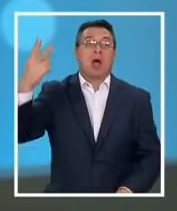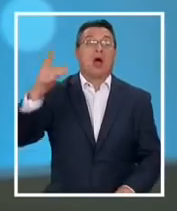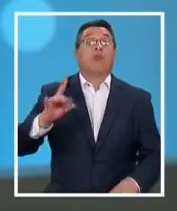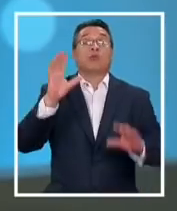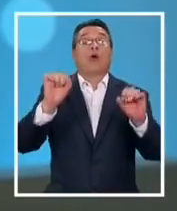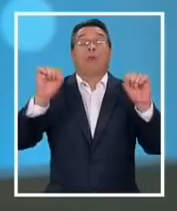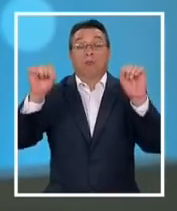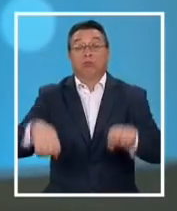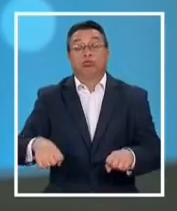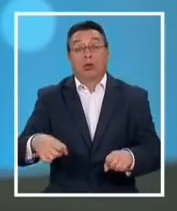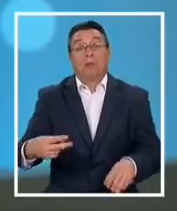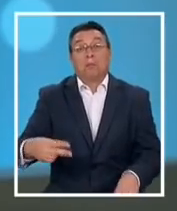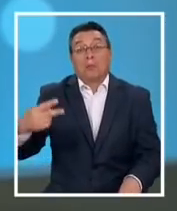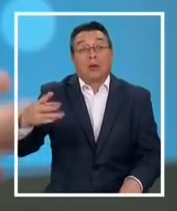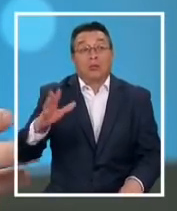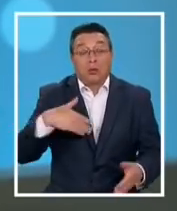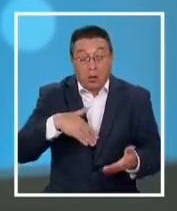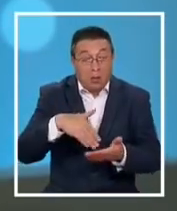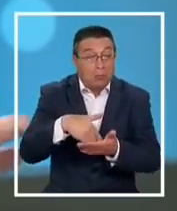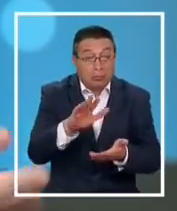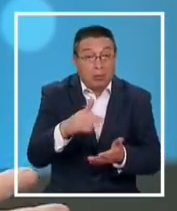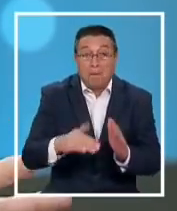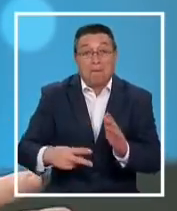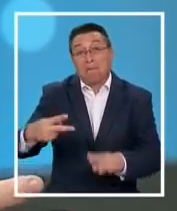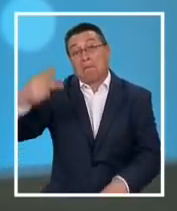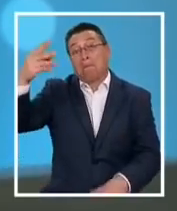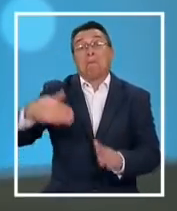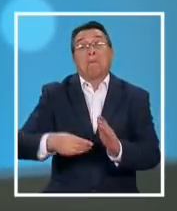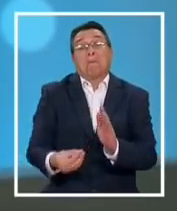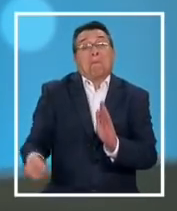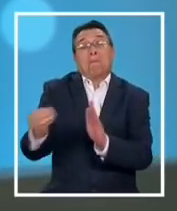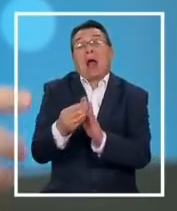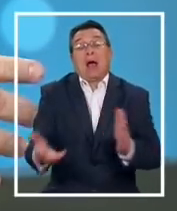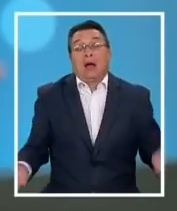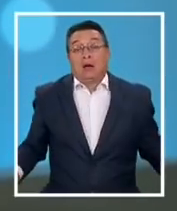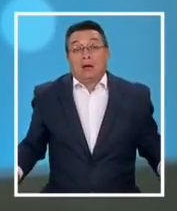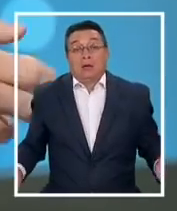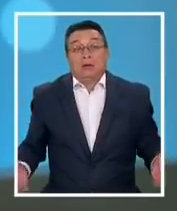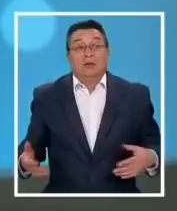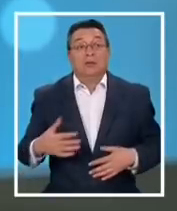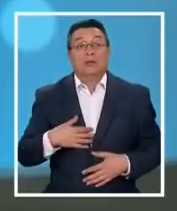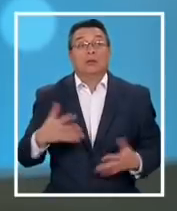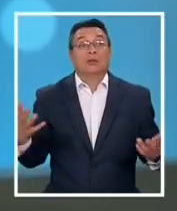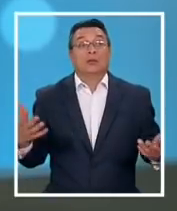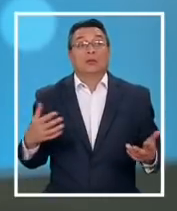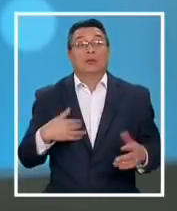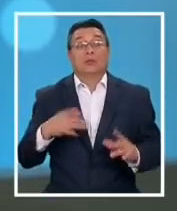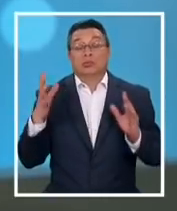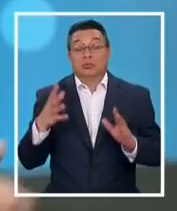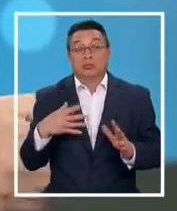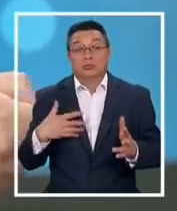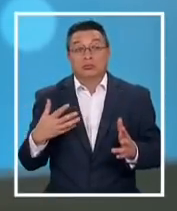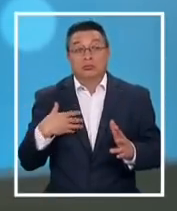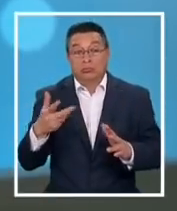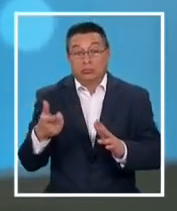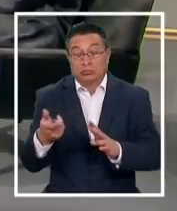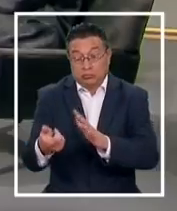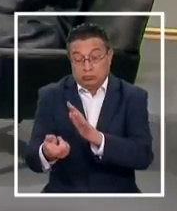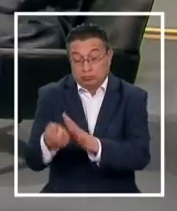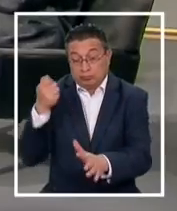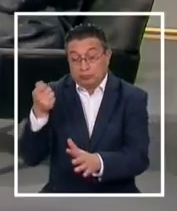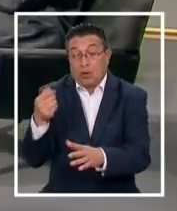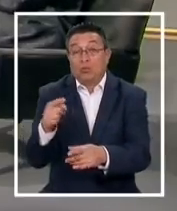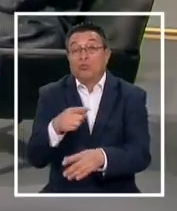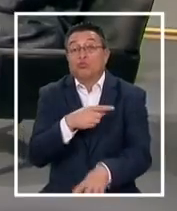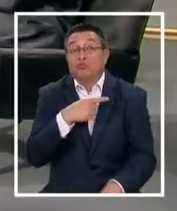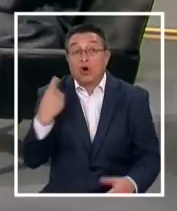aprobamos va a crecer, si rechazamos va a crecer más. ¿Cómo dicen eso? Si me la sacas, sí, si me sacas me